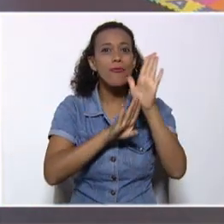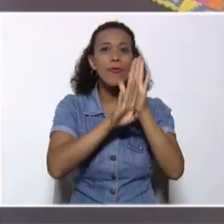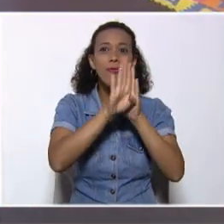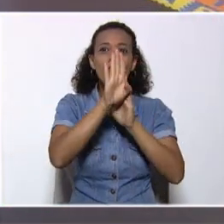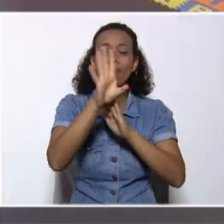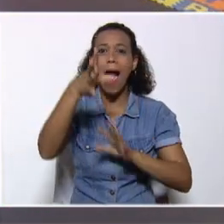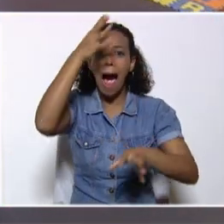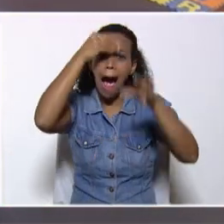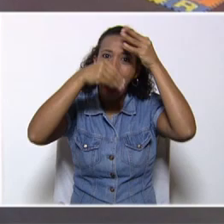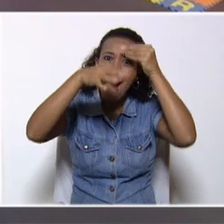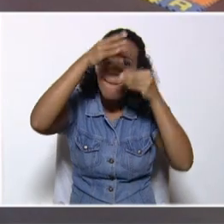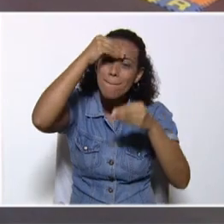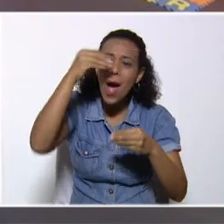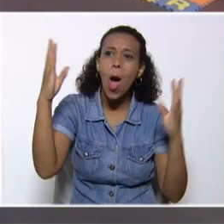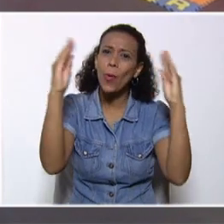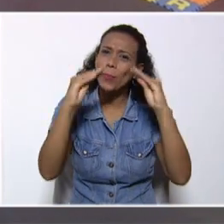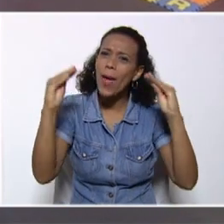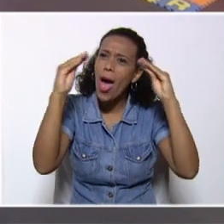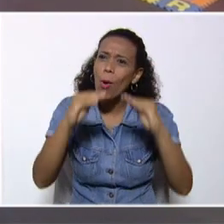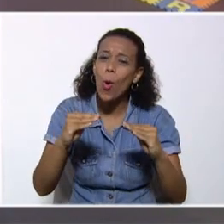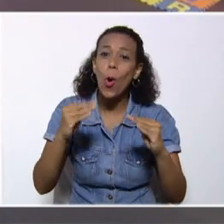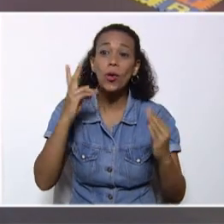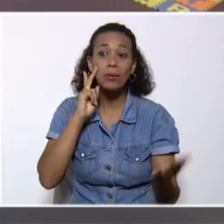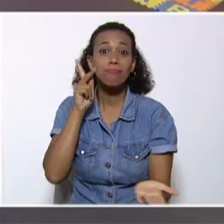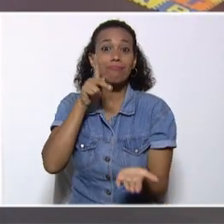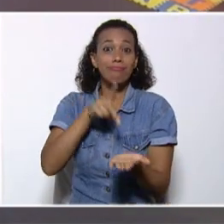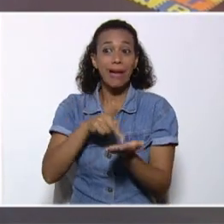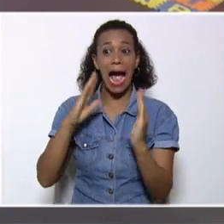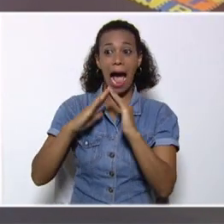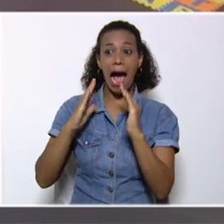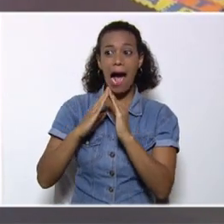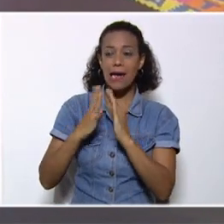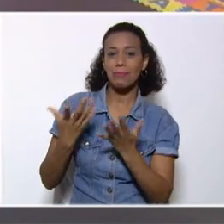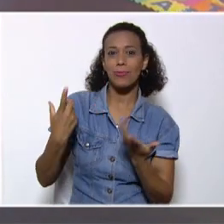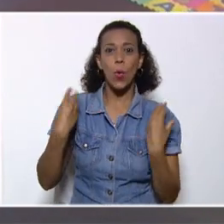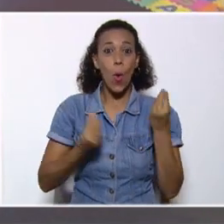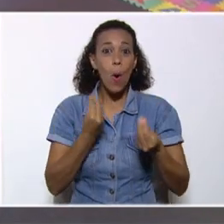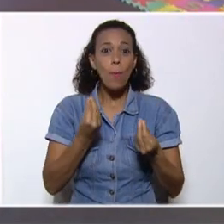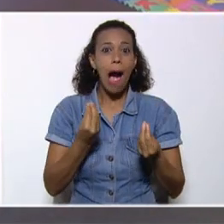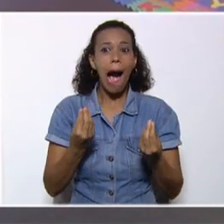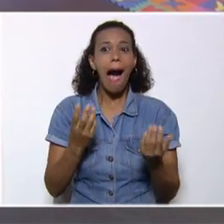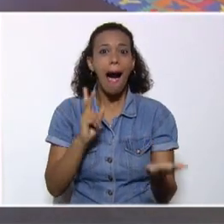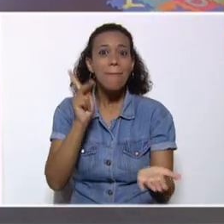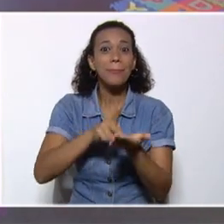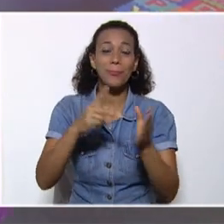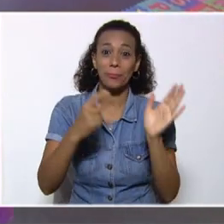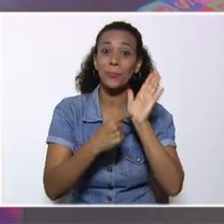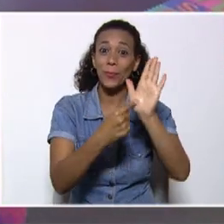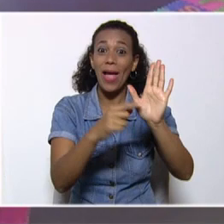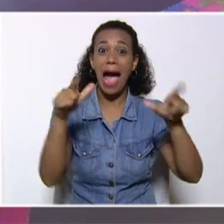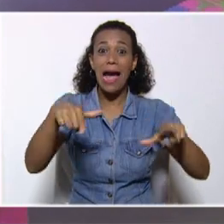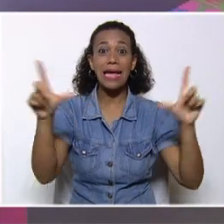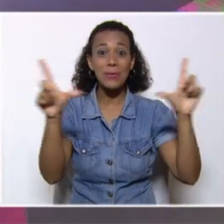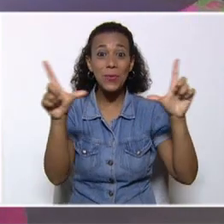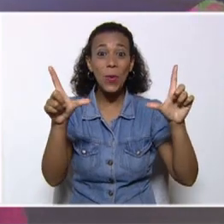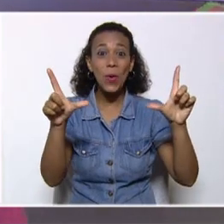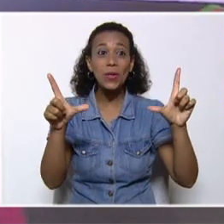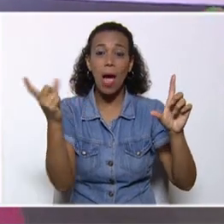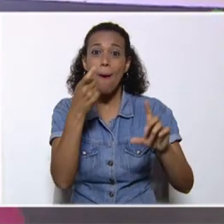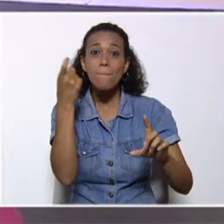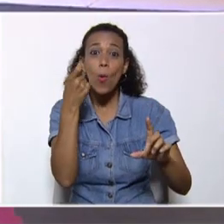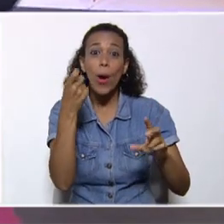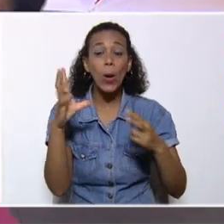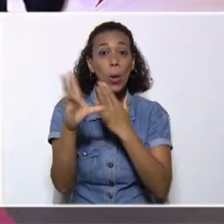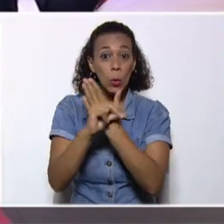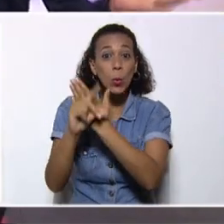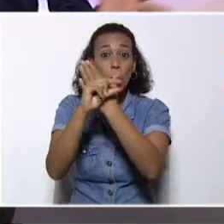tienen con el proceso pedagógico que protagonizan. Y para protagonizarlo acá en Cada Familia Una Escuela, solamente tienen que buscarnos